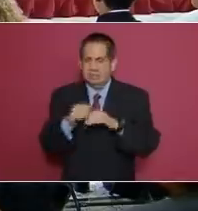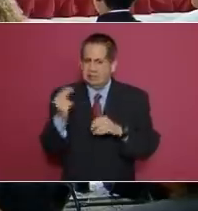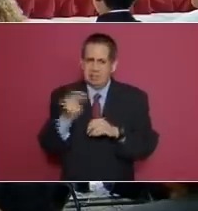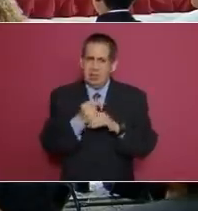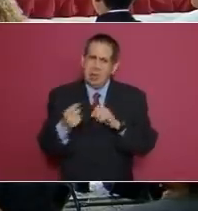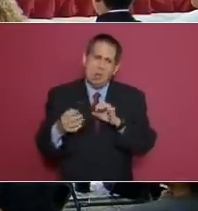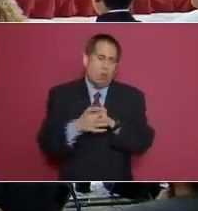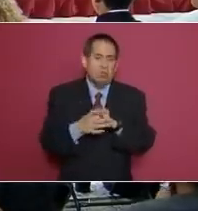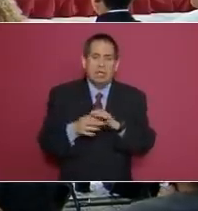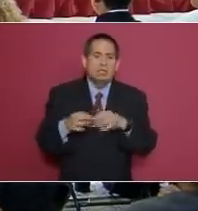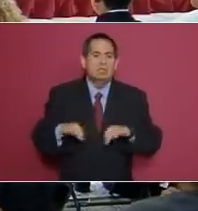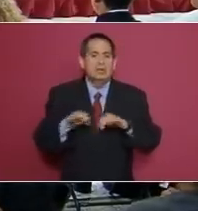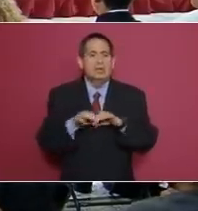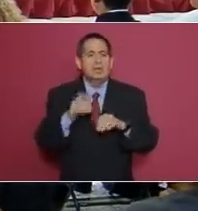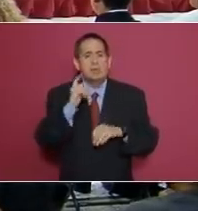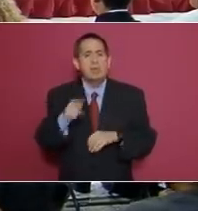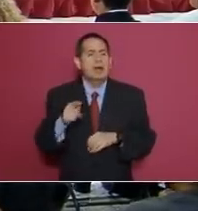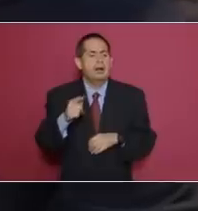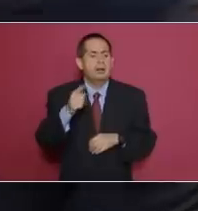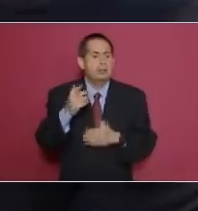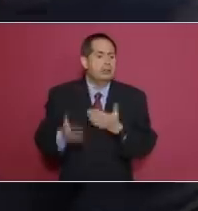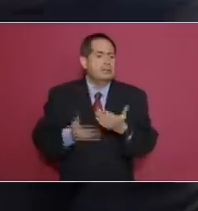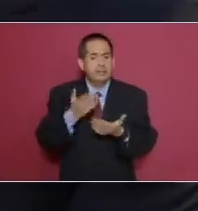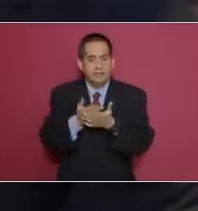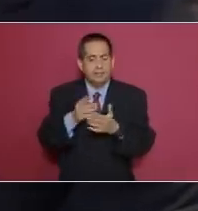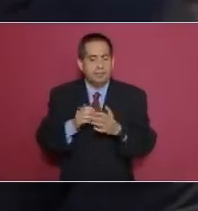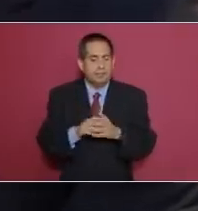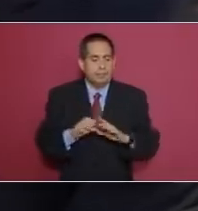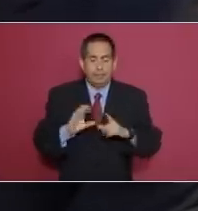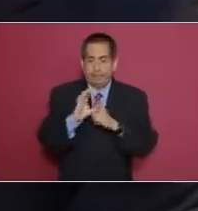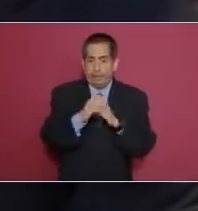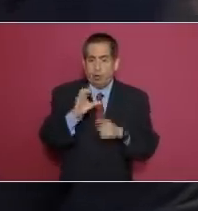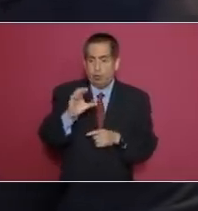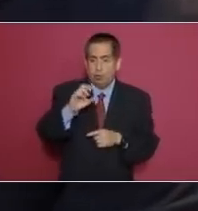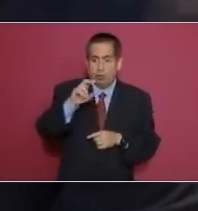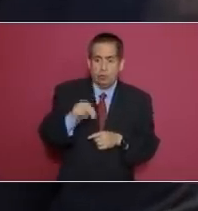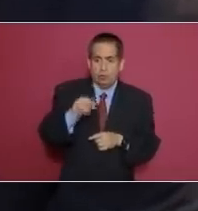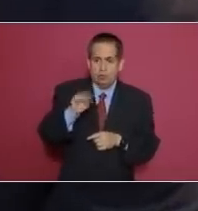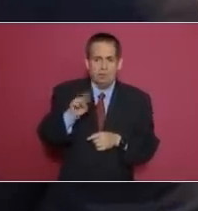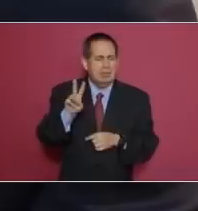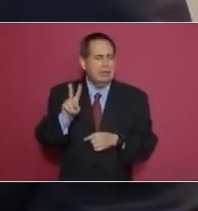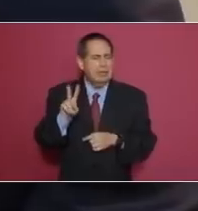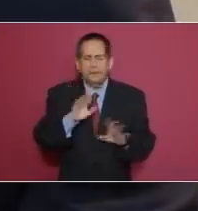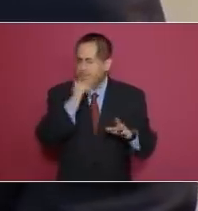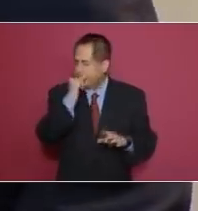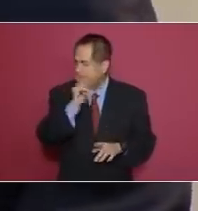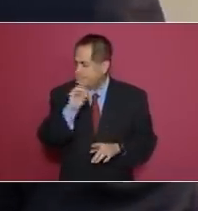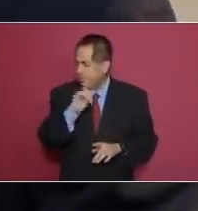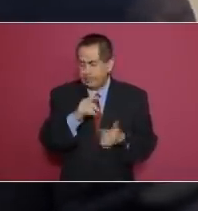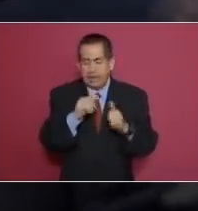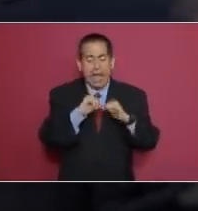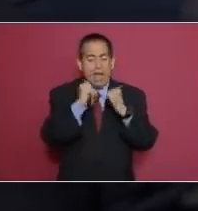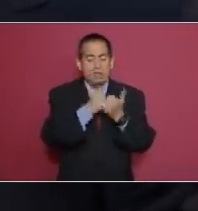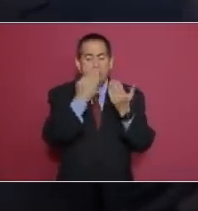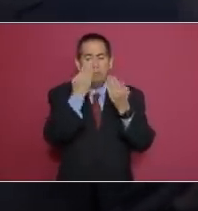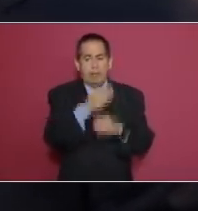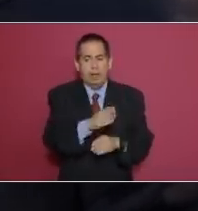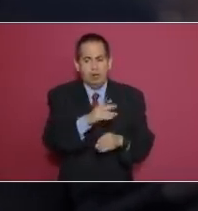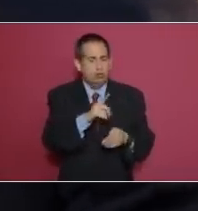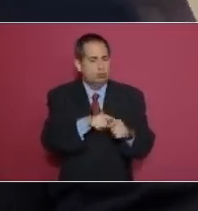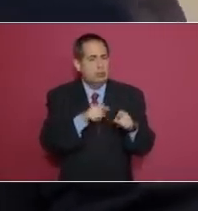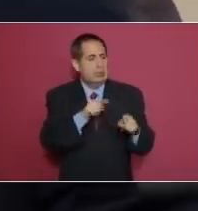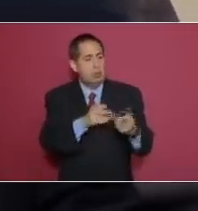para que eso que se propuso en la Comisión Nacional Bancaria, en la Asociación